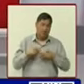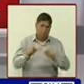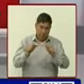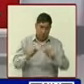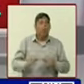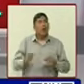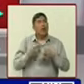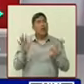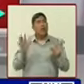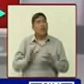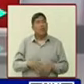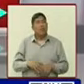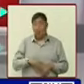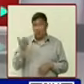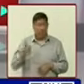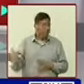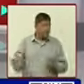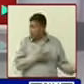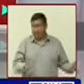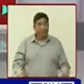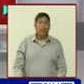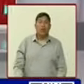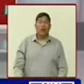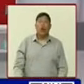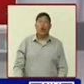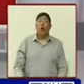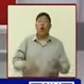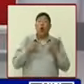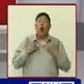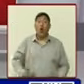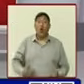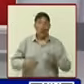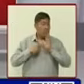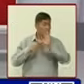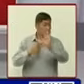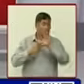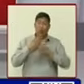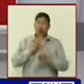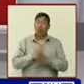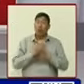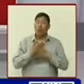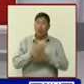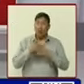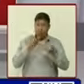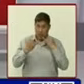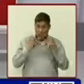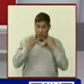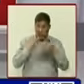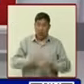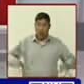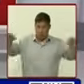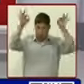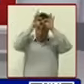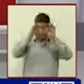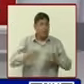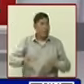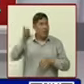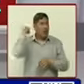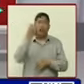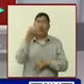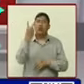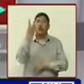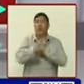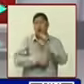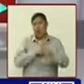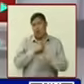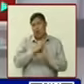permanentes. Volvamos por favor a la anterior imagen. Y es que hoy le hemos compartido un dato interesante e importante del último censo de hace 12